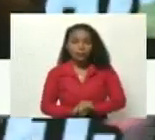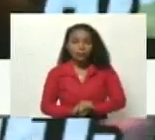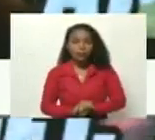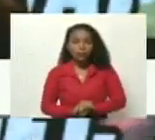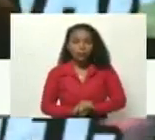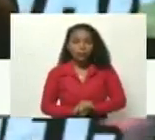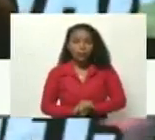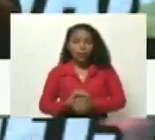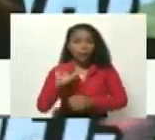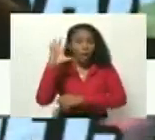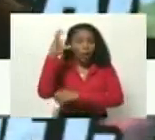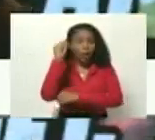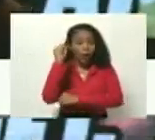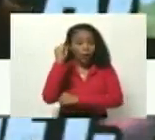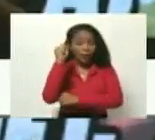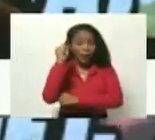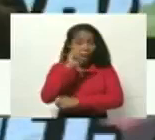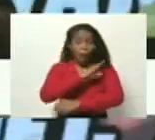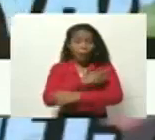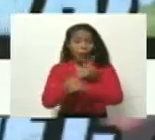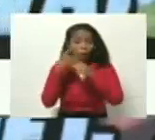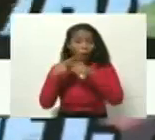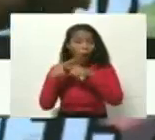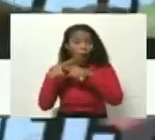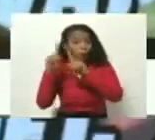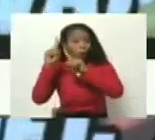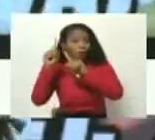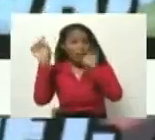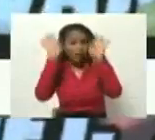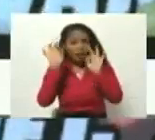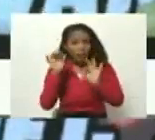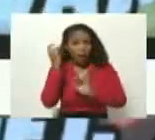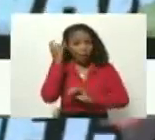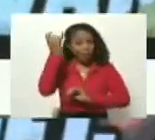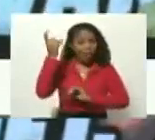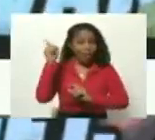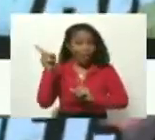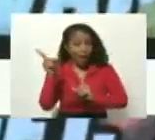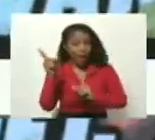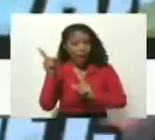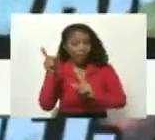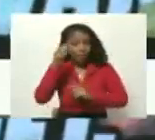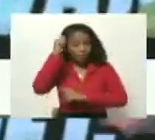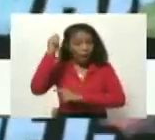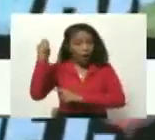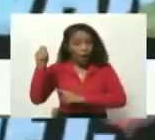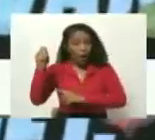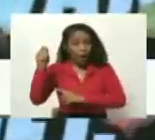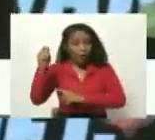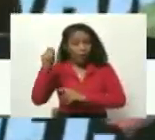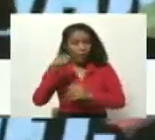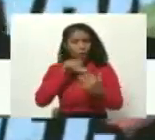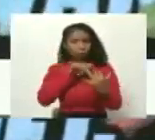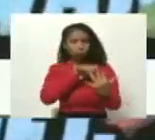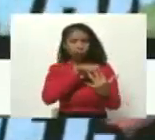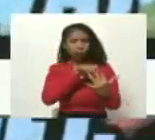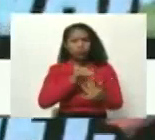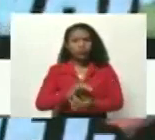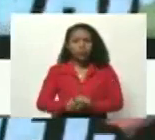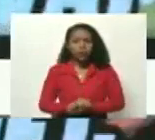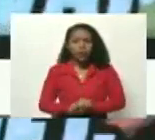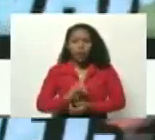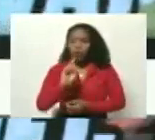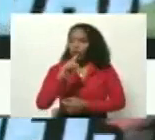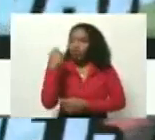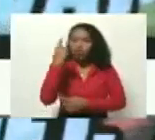de conquistar el poder por otros métodos, todas estas teorías de la guerra cognitiva, no